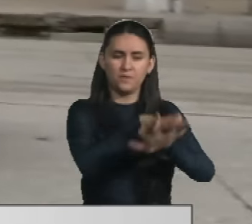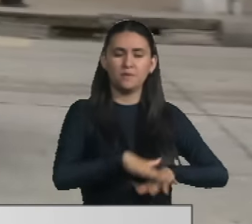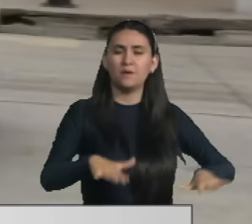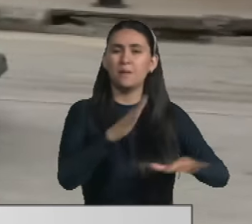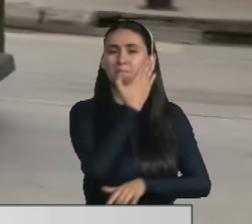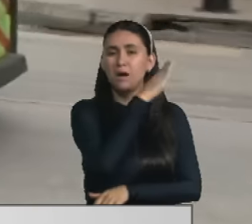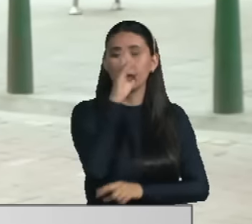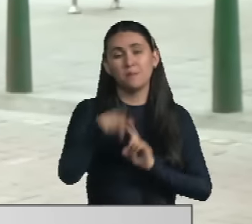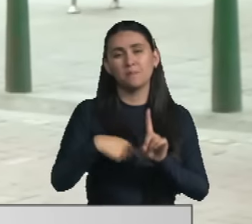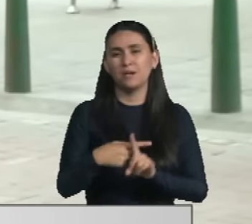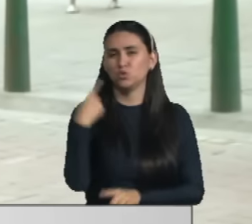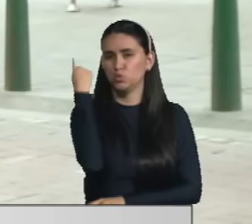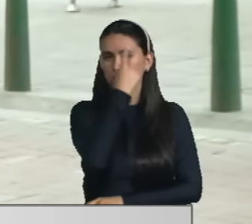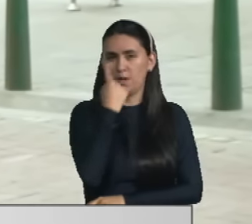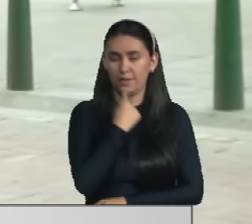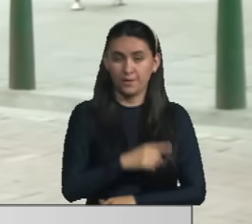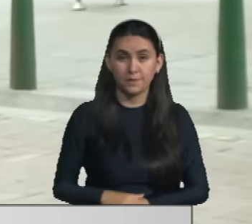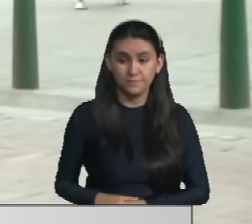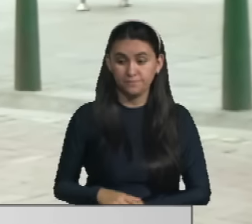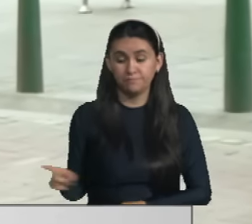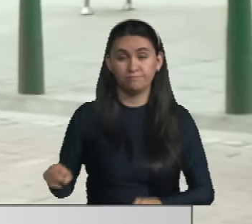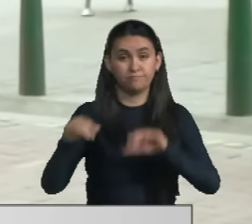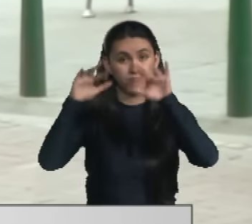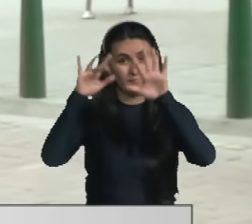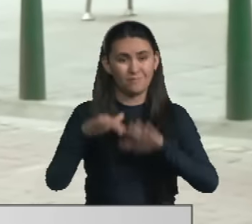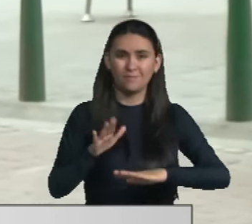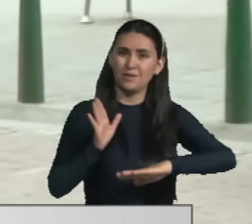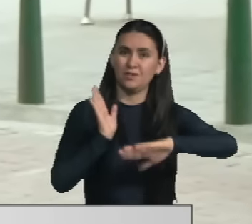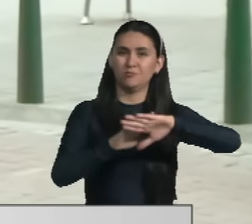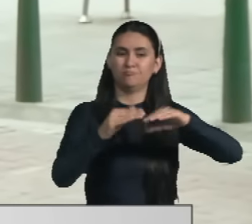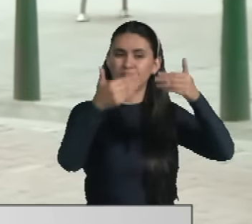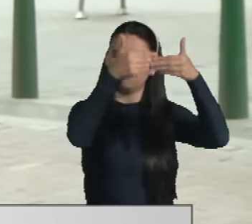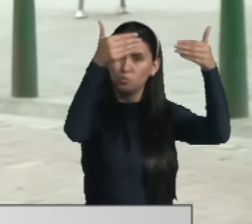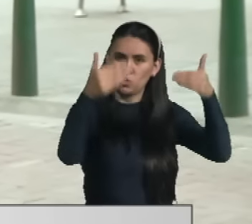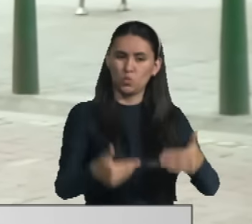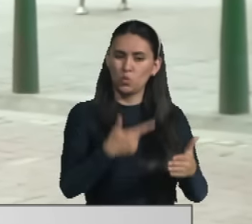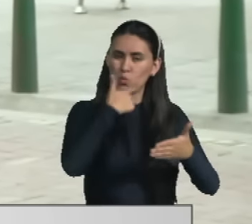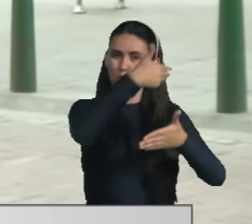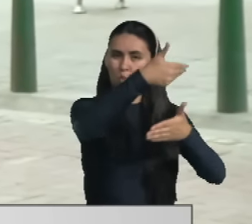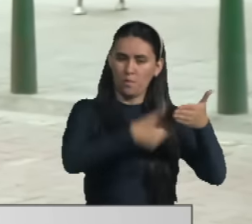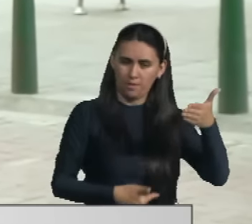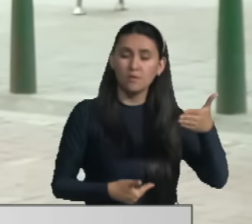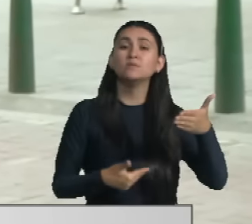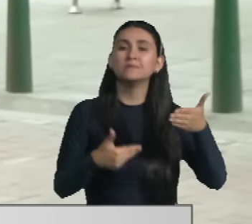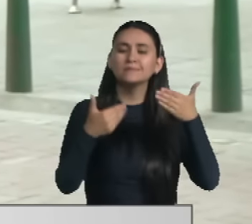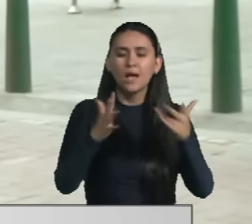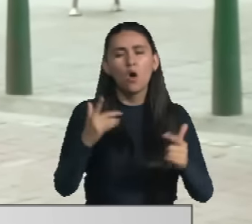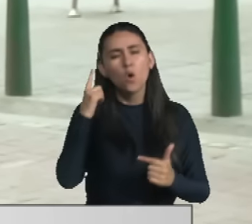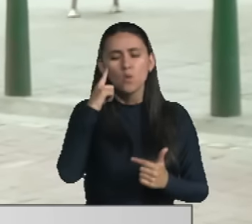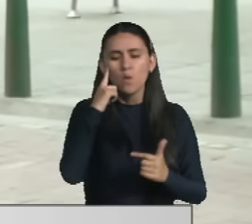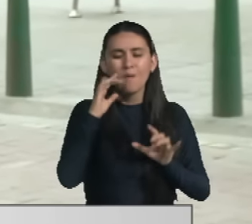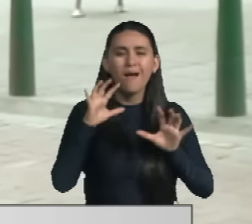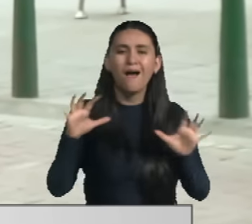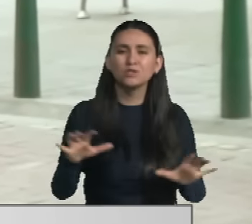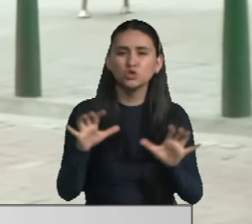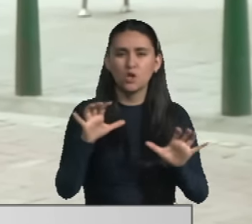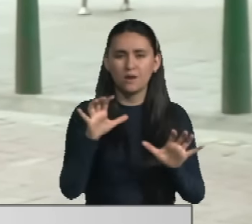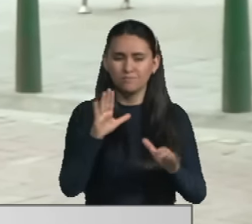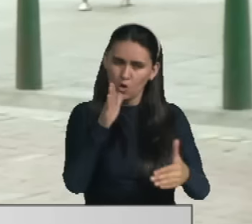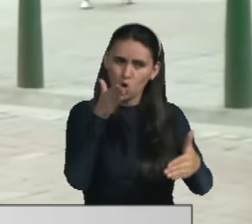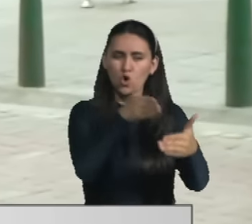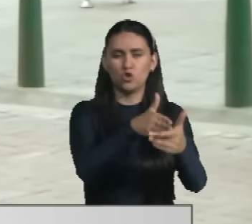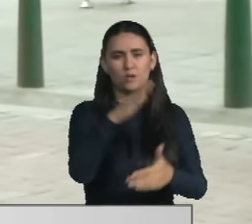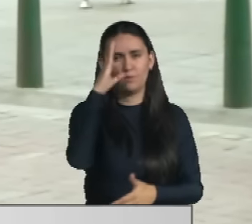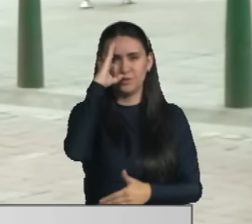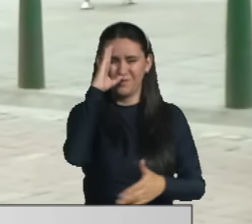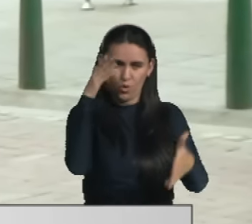y Soledad. En esta alerta también se contempla, además de la policía, acciones que irían contra las fuerzas militares